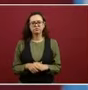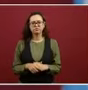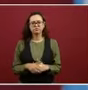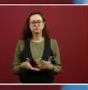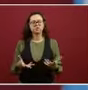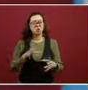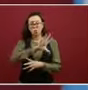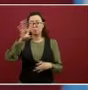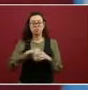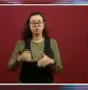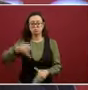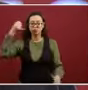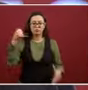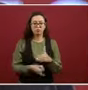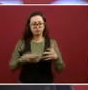estructural, de fondo,